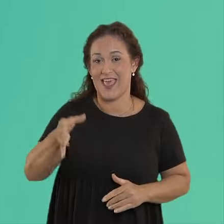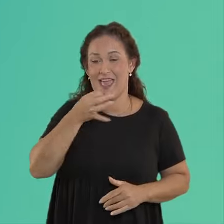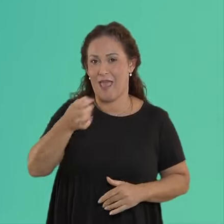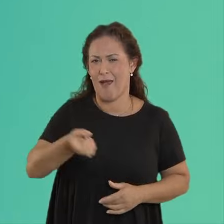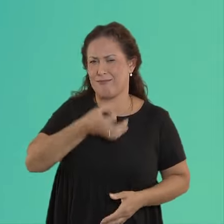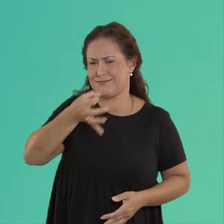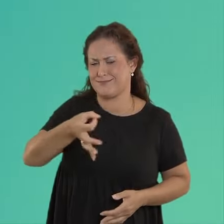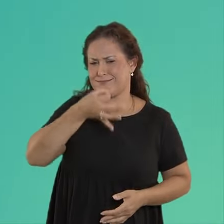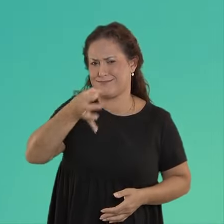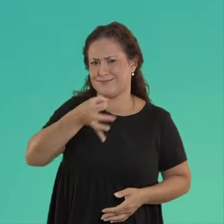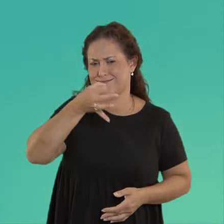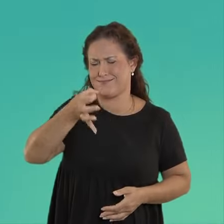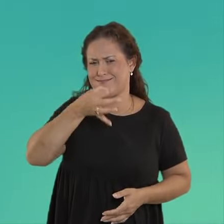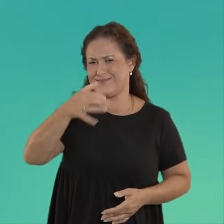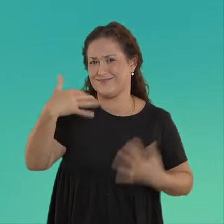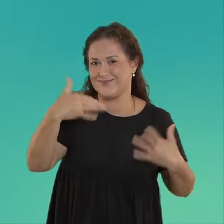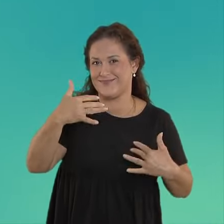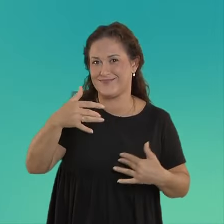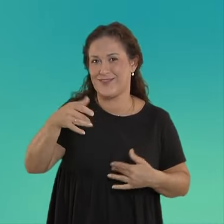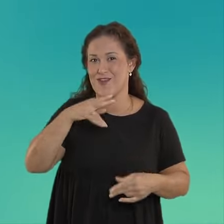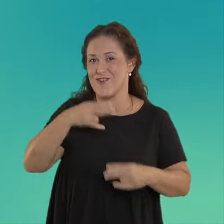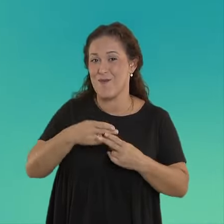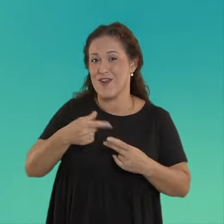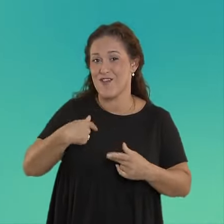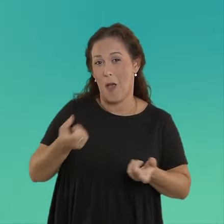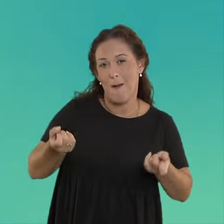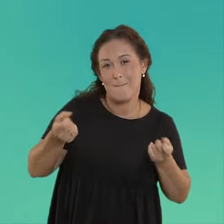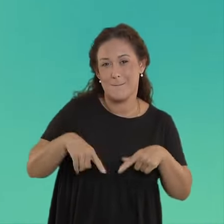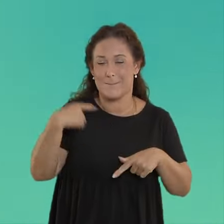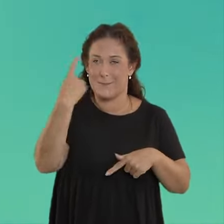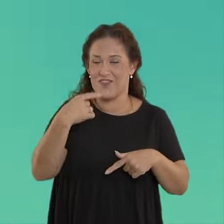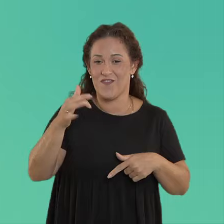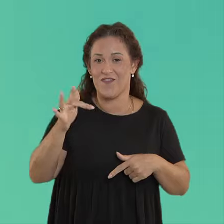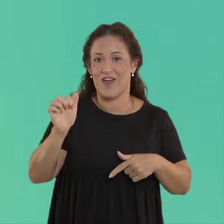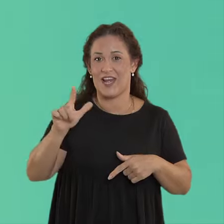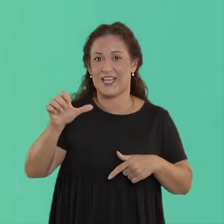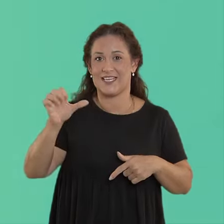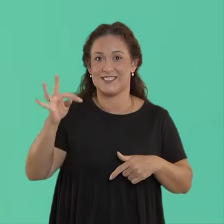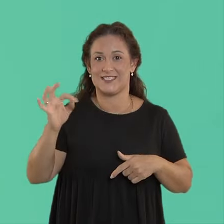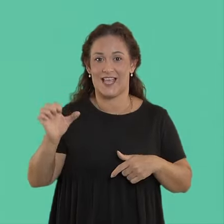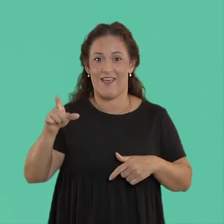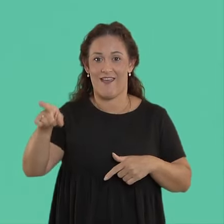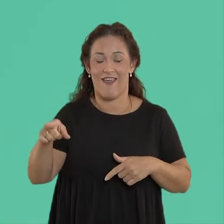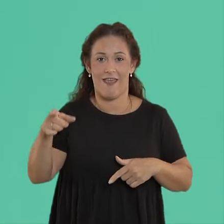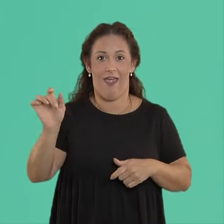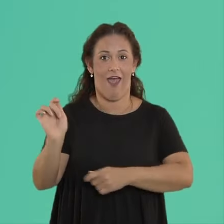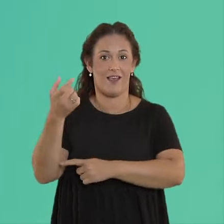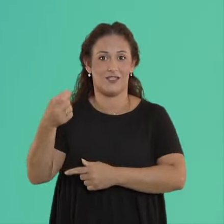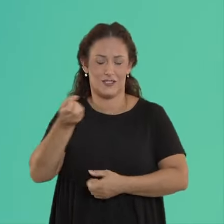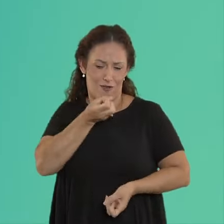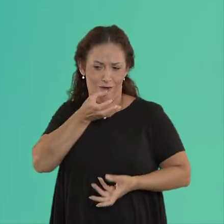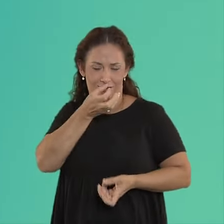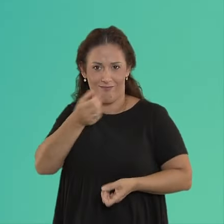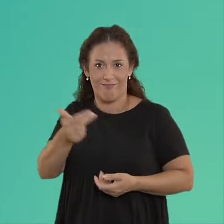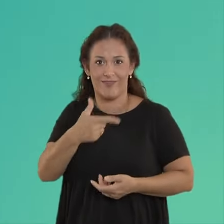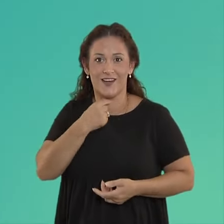la risa floja con su monólogo Me parezco a Falete. Historietas curiosas, parodias musicales de grandes éxitos